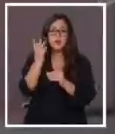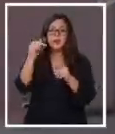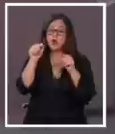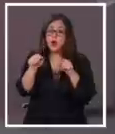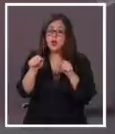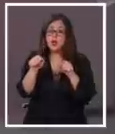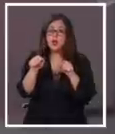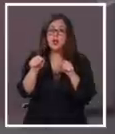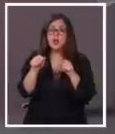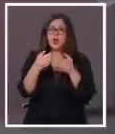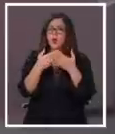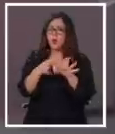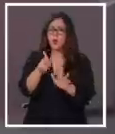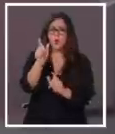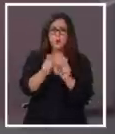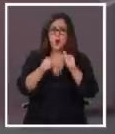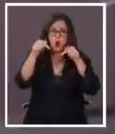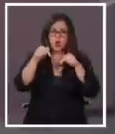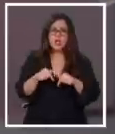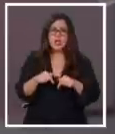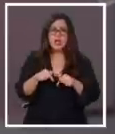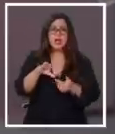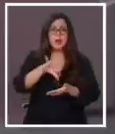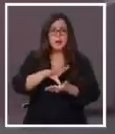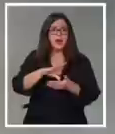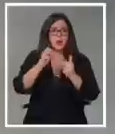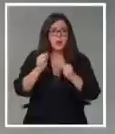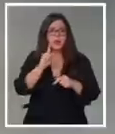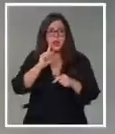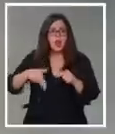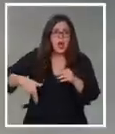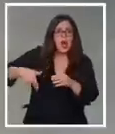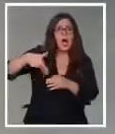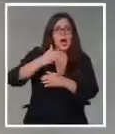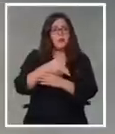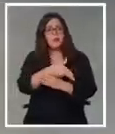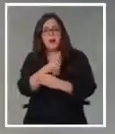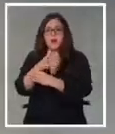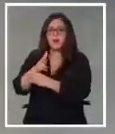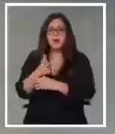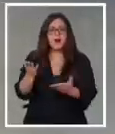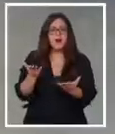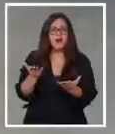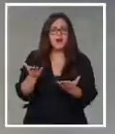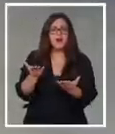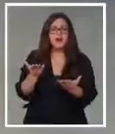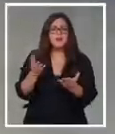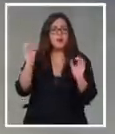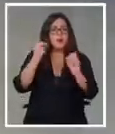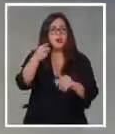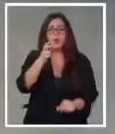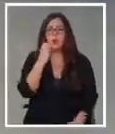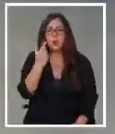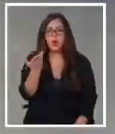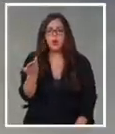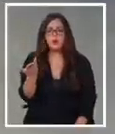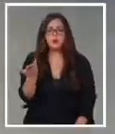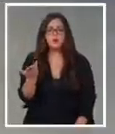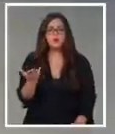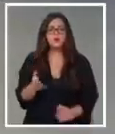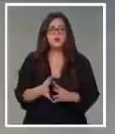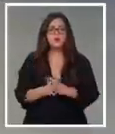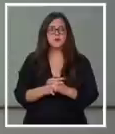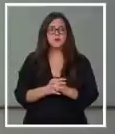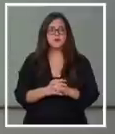que cualquier persona hoy día en nuestro país puede portar un arma y llegar a disparar las que reflexiona sufrió en primer lugar